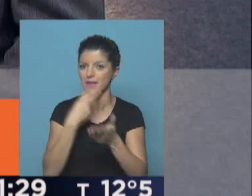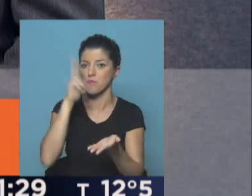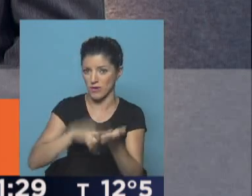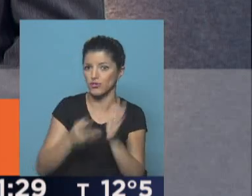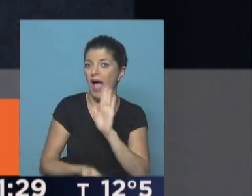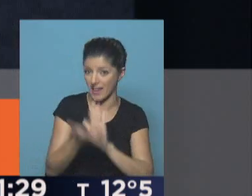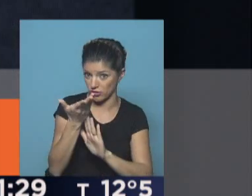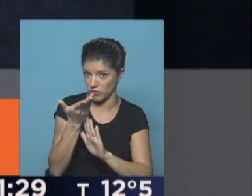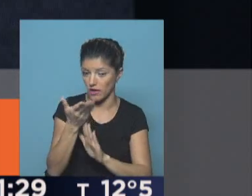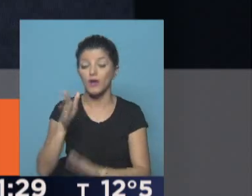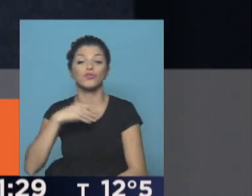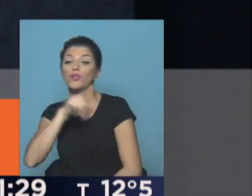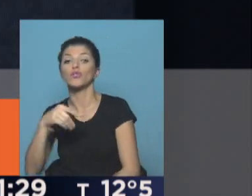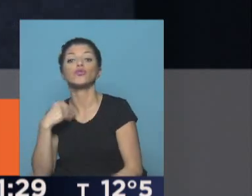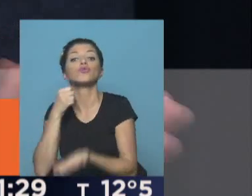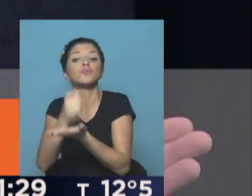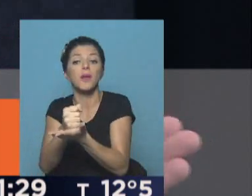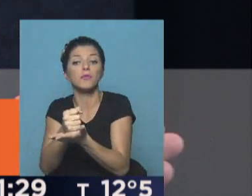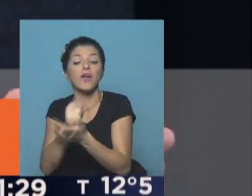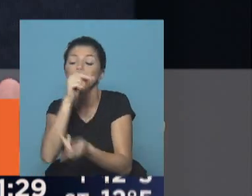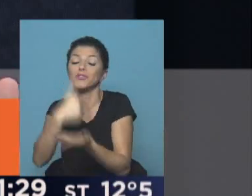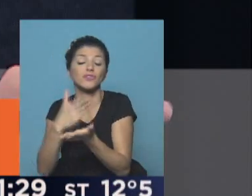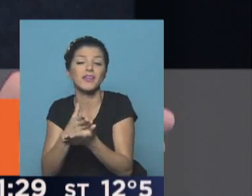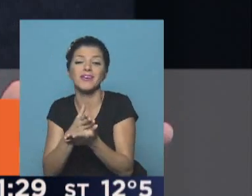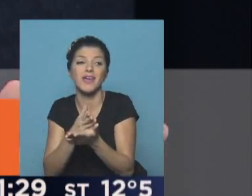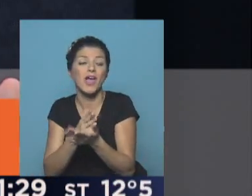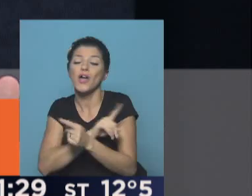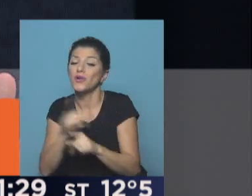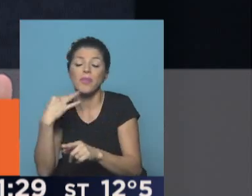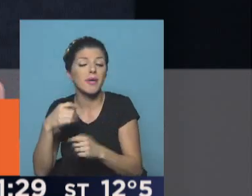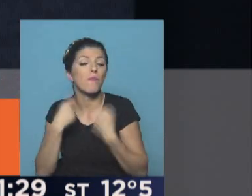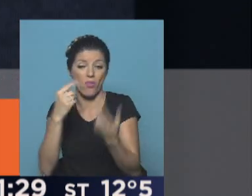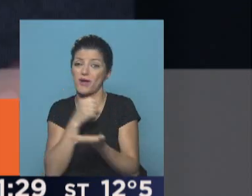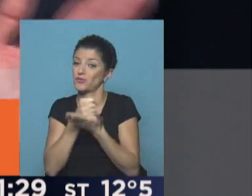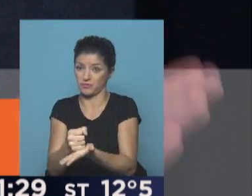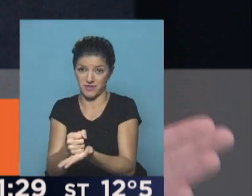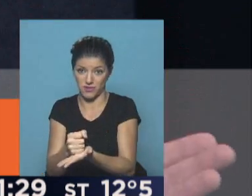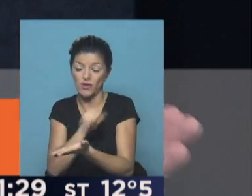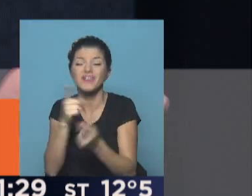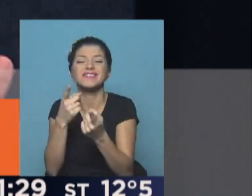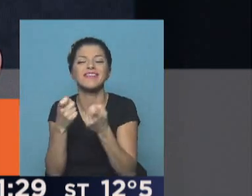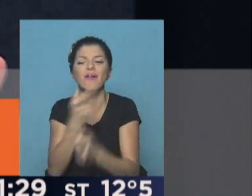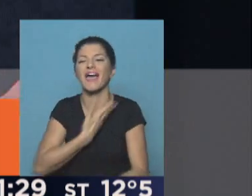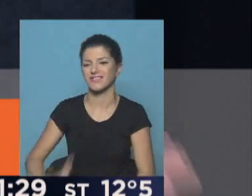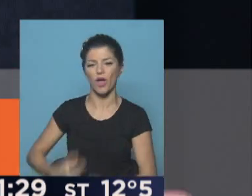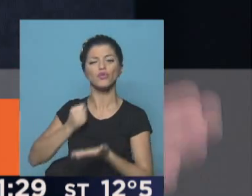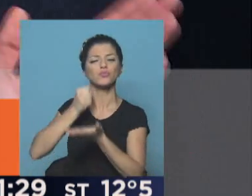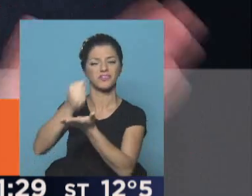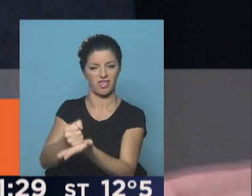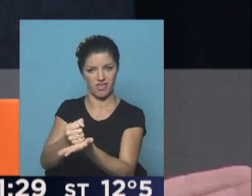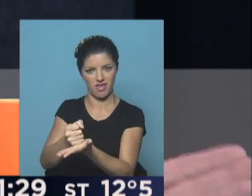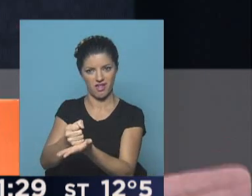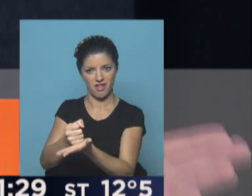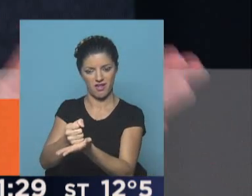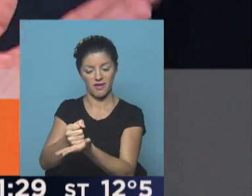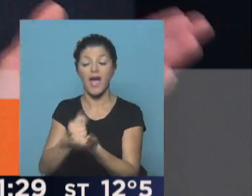terminamos subsidiando a sectores que en realidad no tenían por qué recibir un subsidio al estado a la 9 - cierto que el gobierno vino